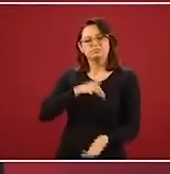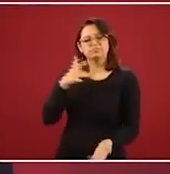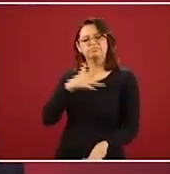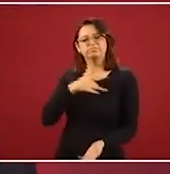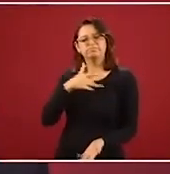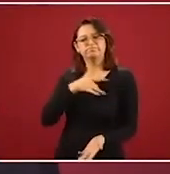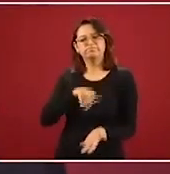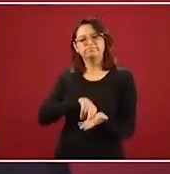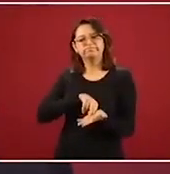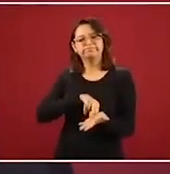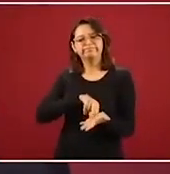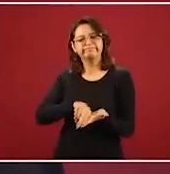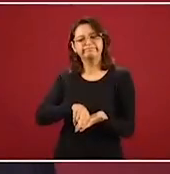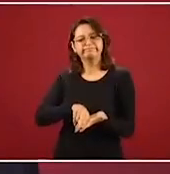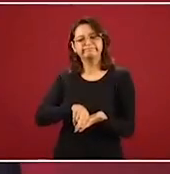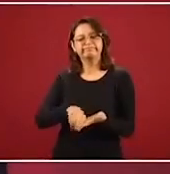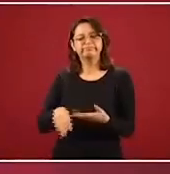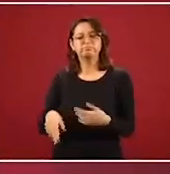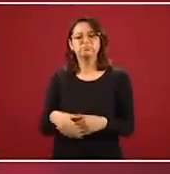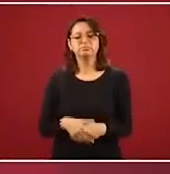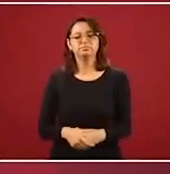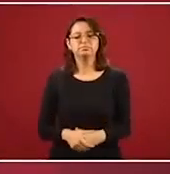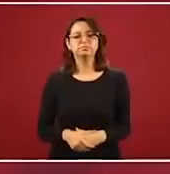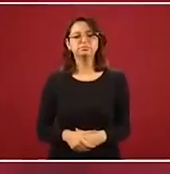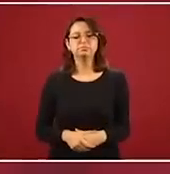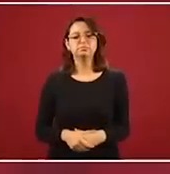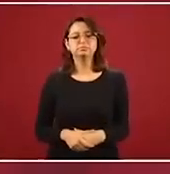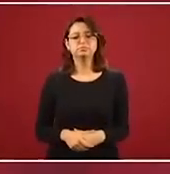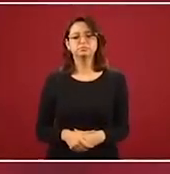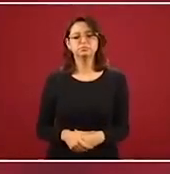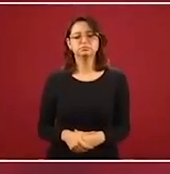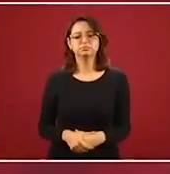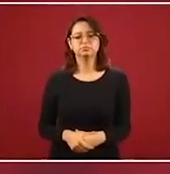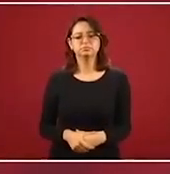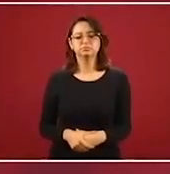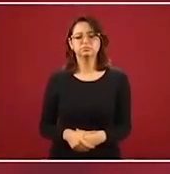y que cuando ya eran jefes,